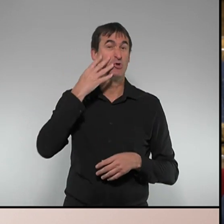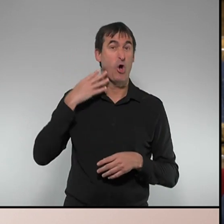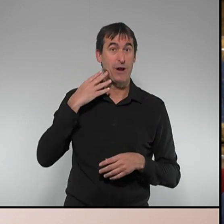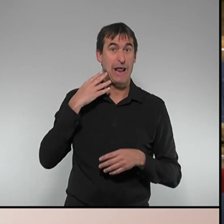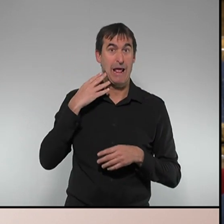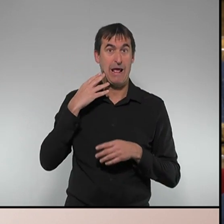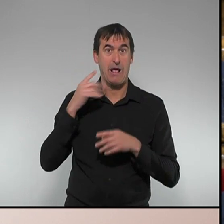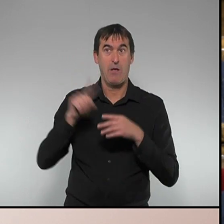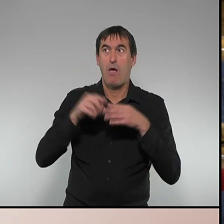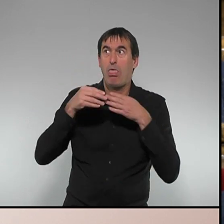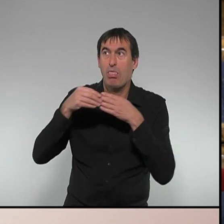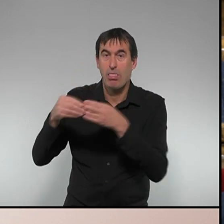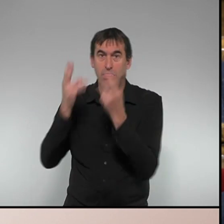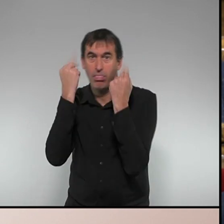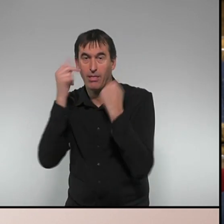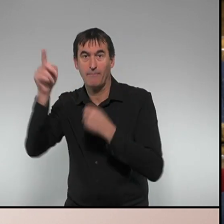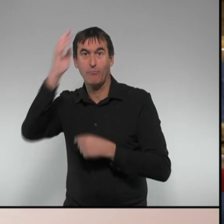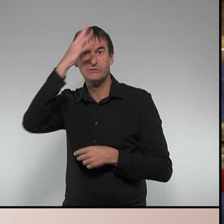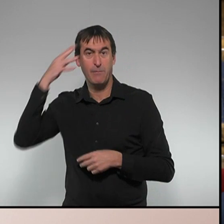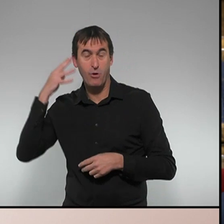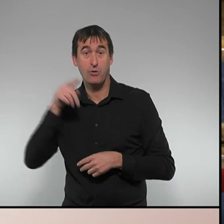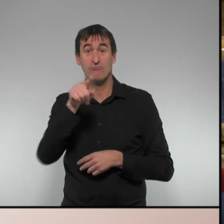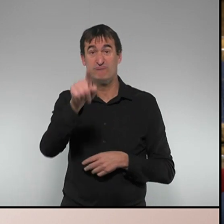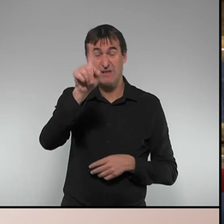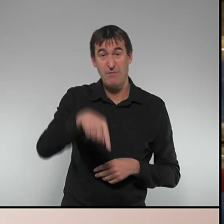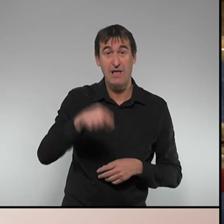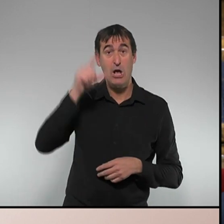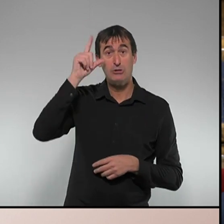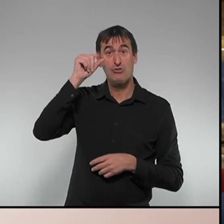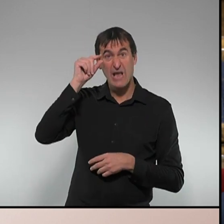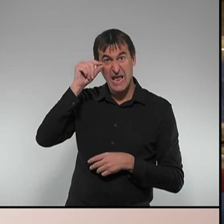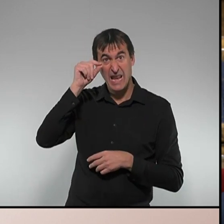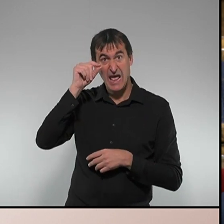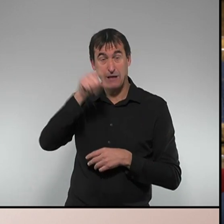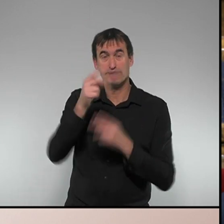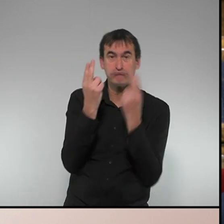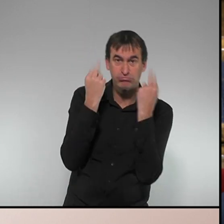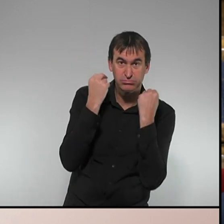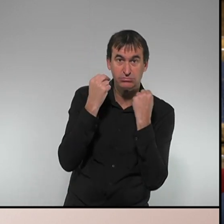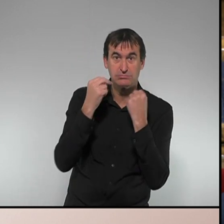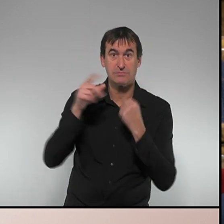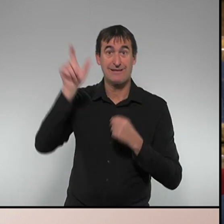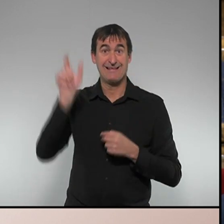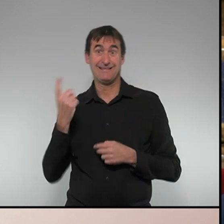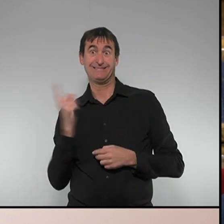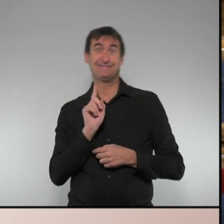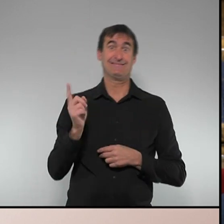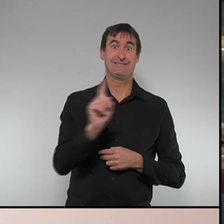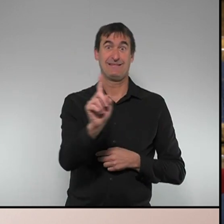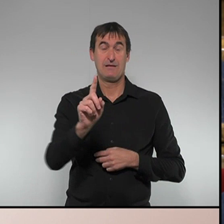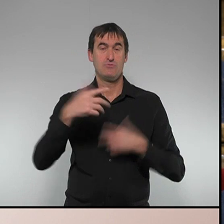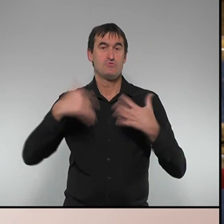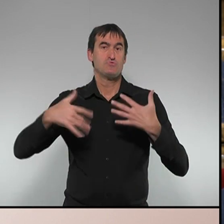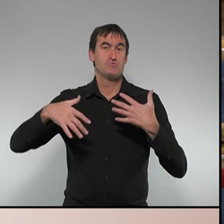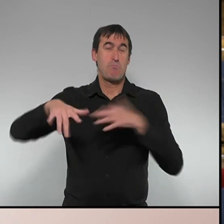lo ha hecho también usted, sometiéndose a un Junqueras que tuvo una accidentada irrupción en el Sainé de Cainita de los 6.500